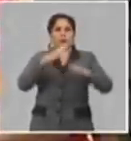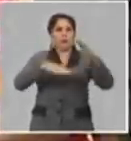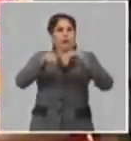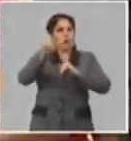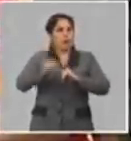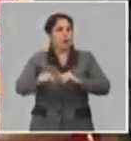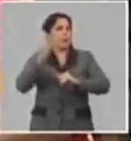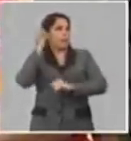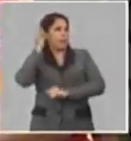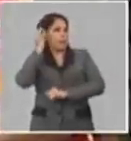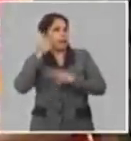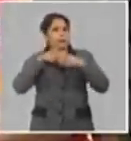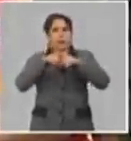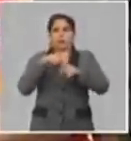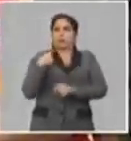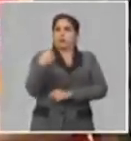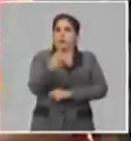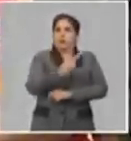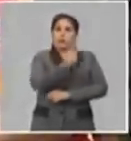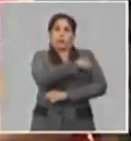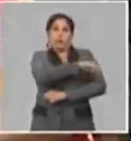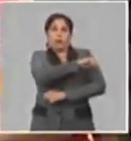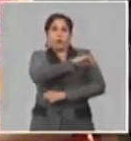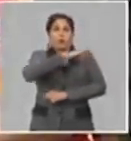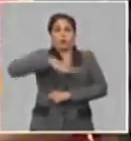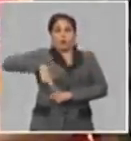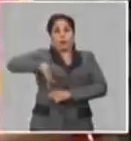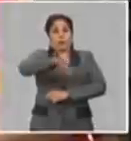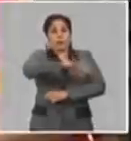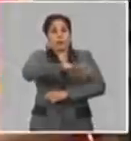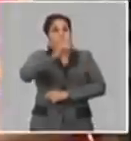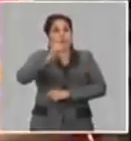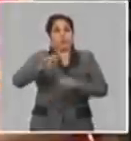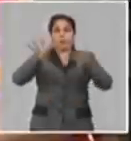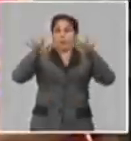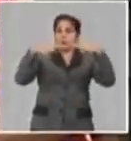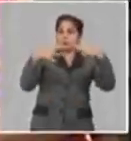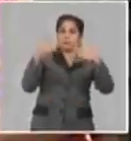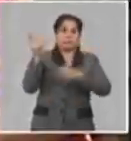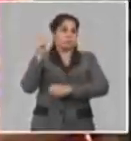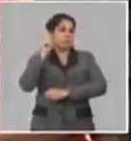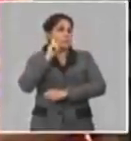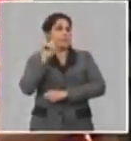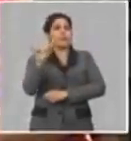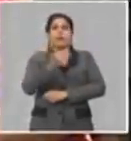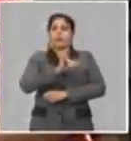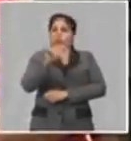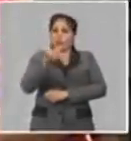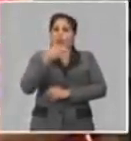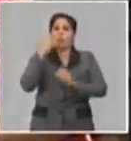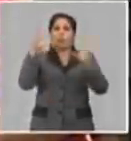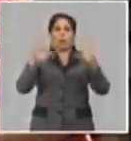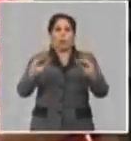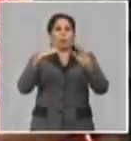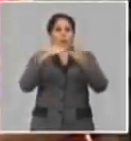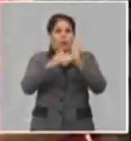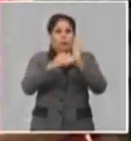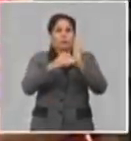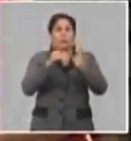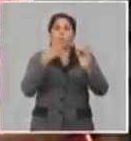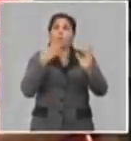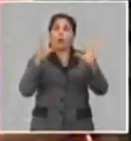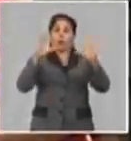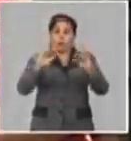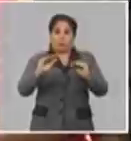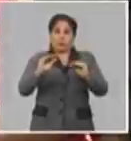acompañan y demás compañeros. Al pueblo general, a los televidentes, radiovidentes. Nos parece hacer una mirada